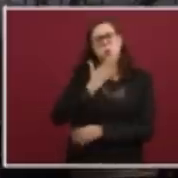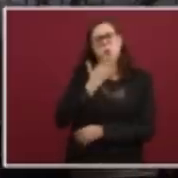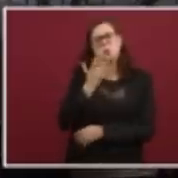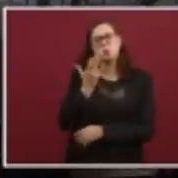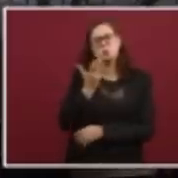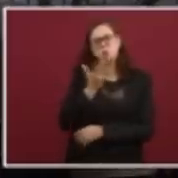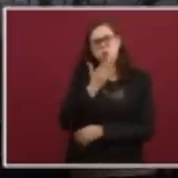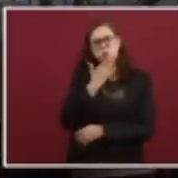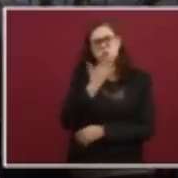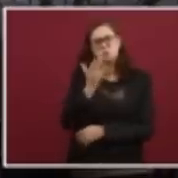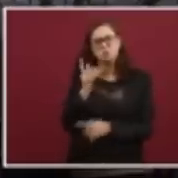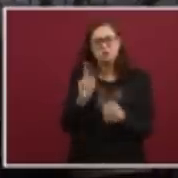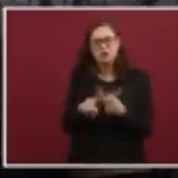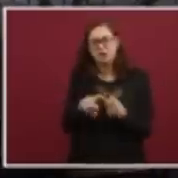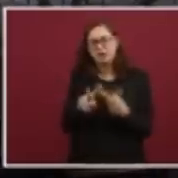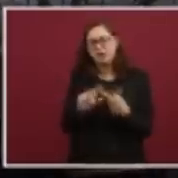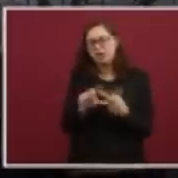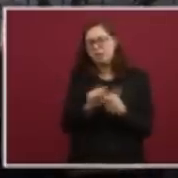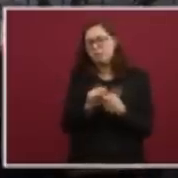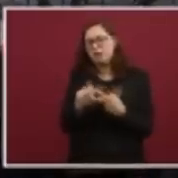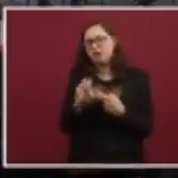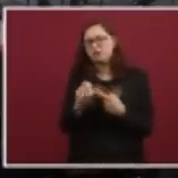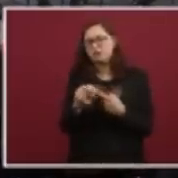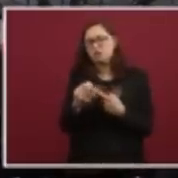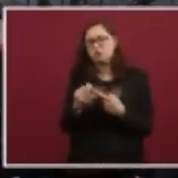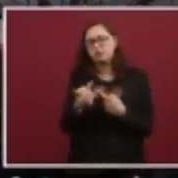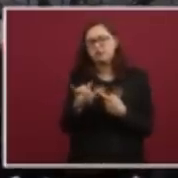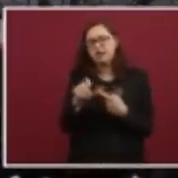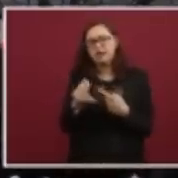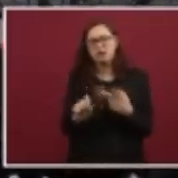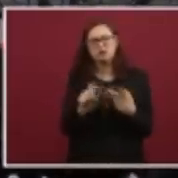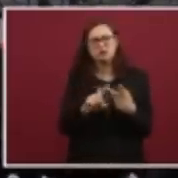lo usaba Vasconcelos, usaban otros,